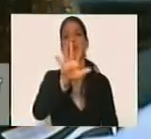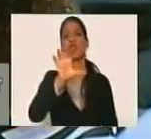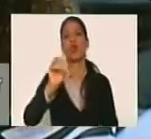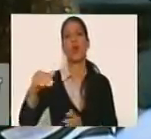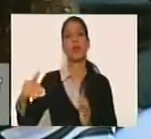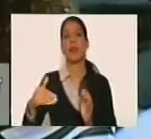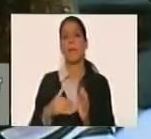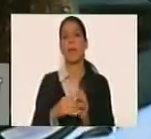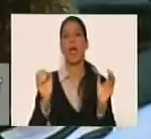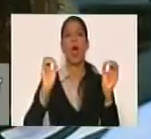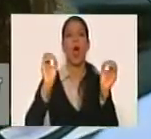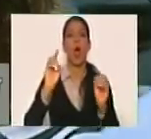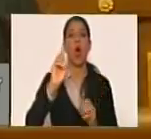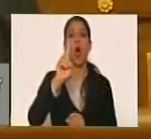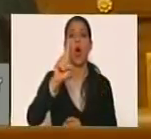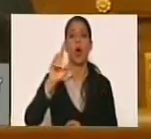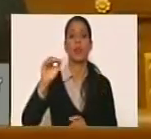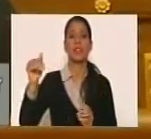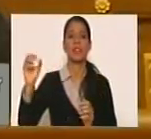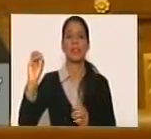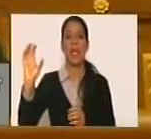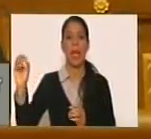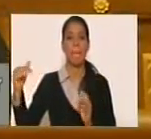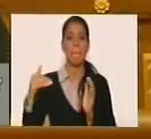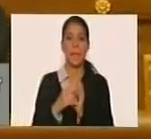100.000 unidades tributarias.